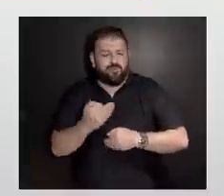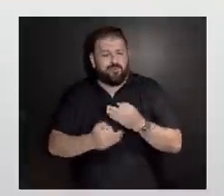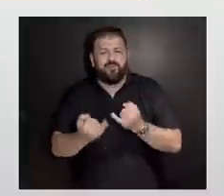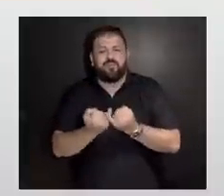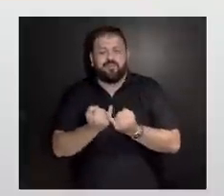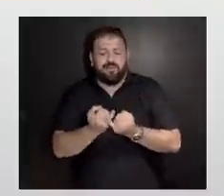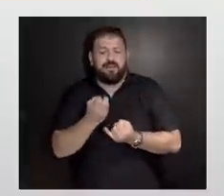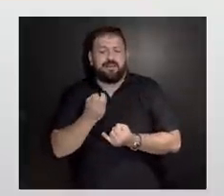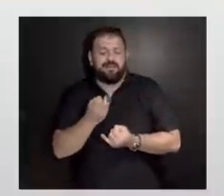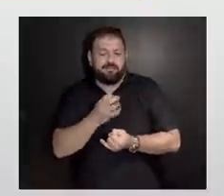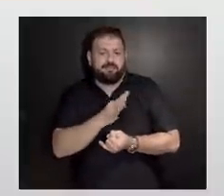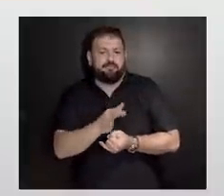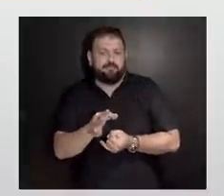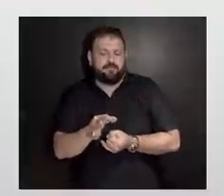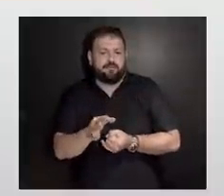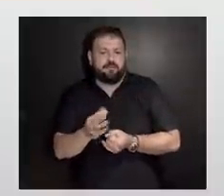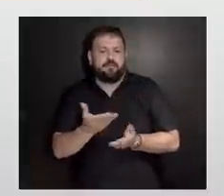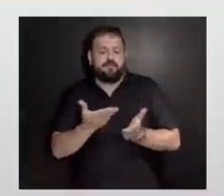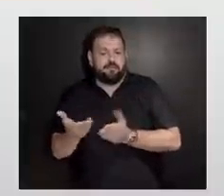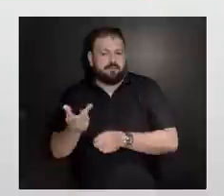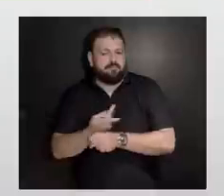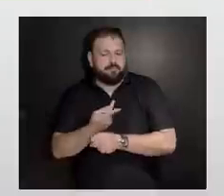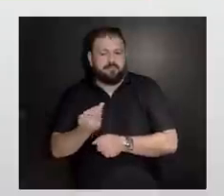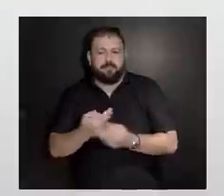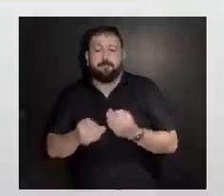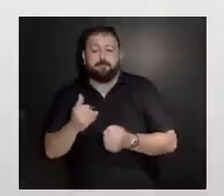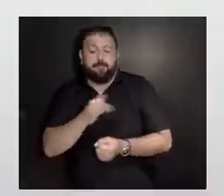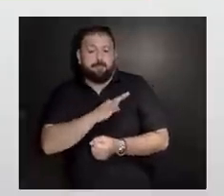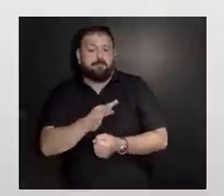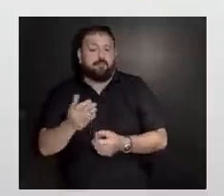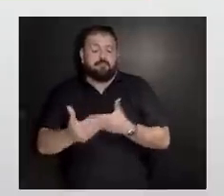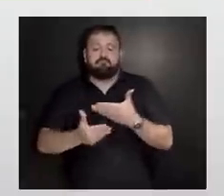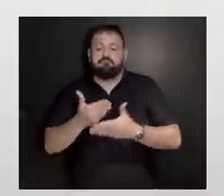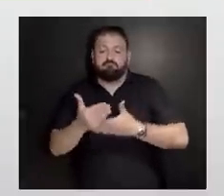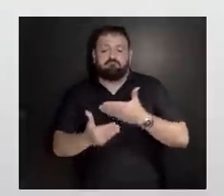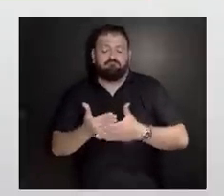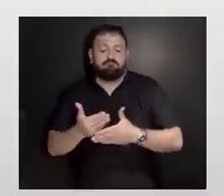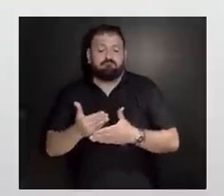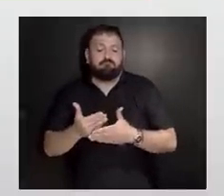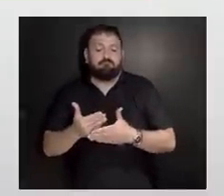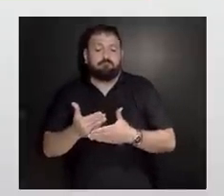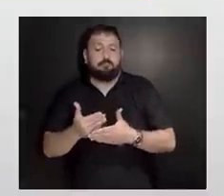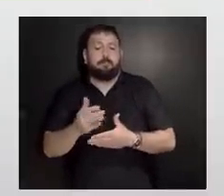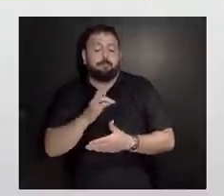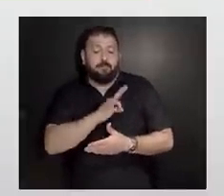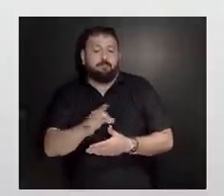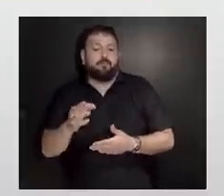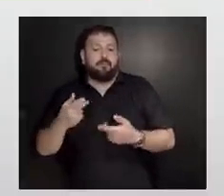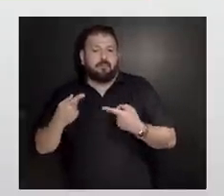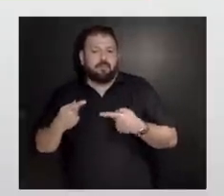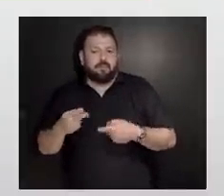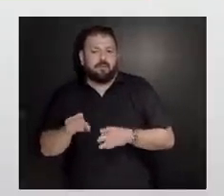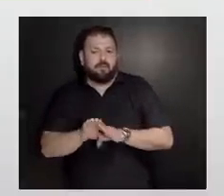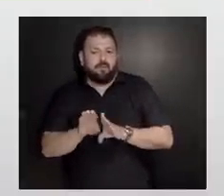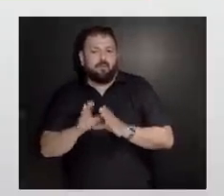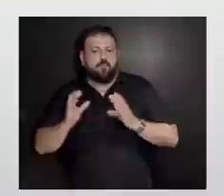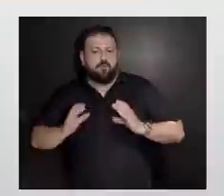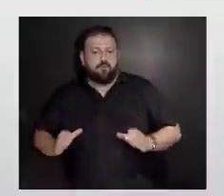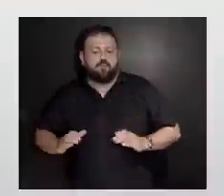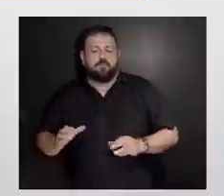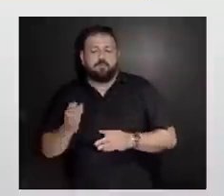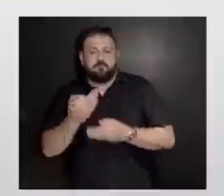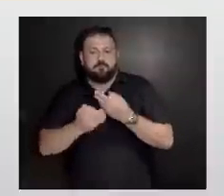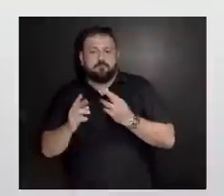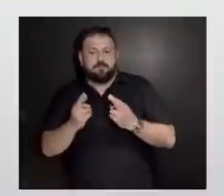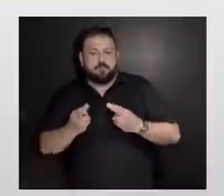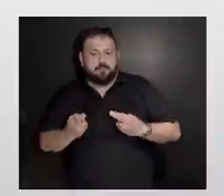la insulina sobre la glucosa, y pues van a generar que nuestro cuerpo empiece como a generar cierta resistencia. Es decir,